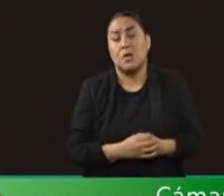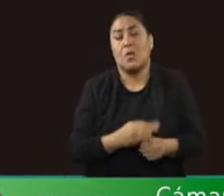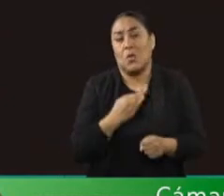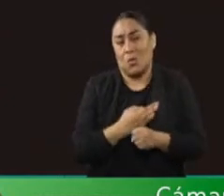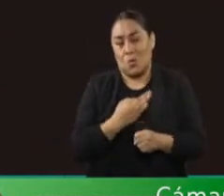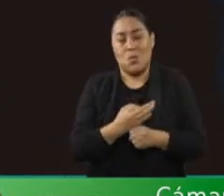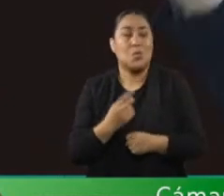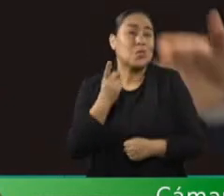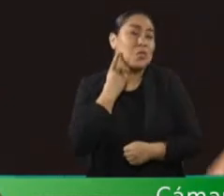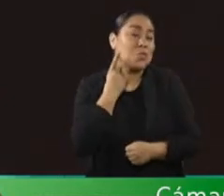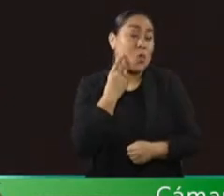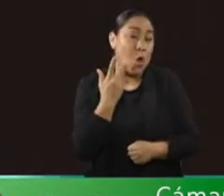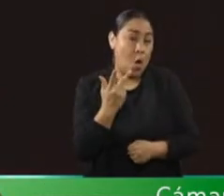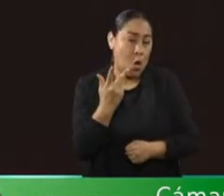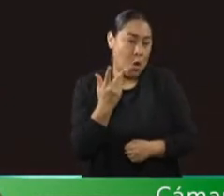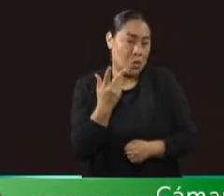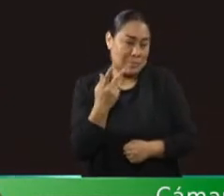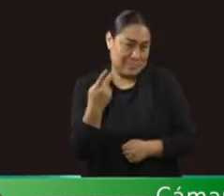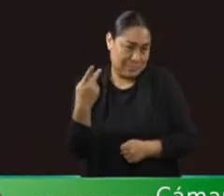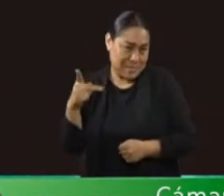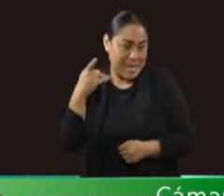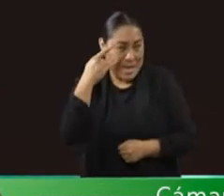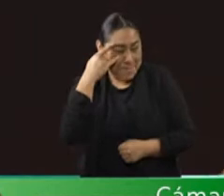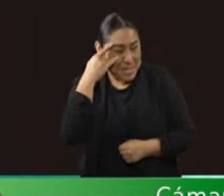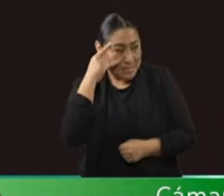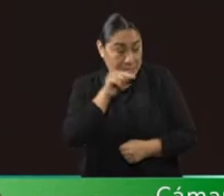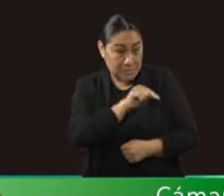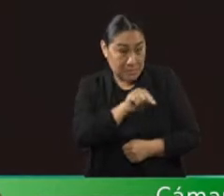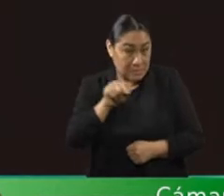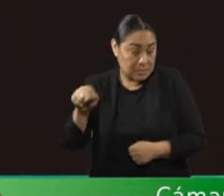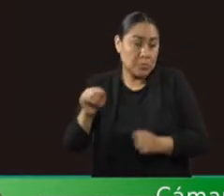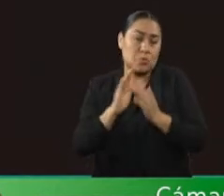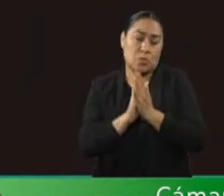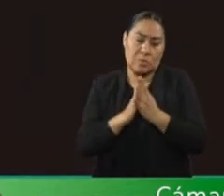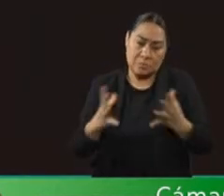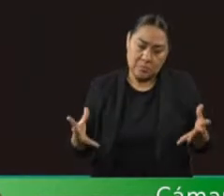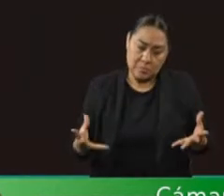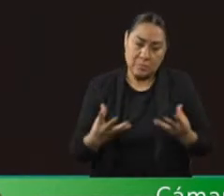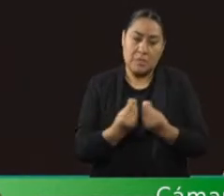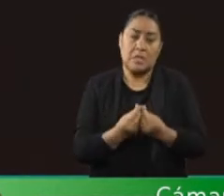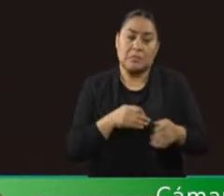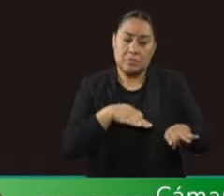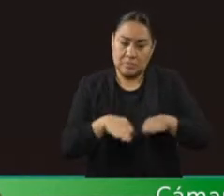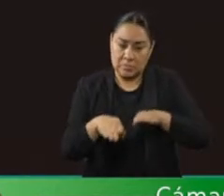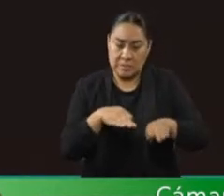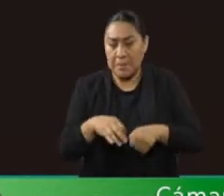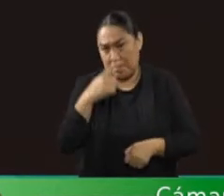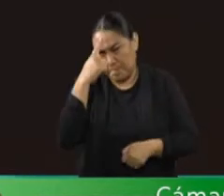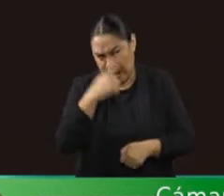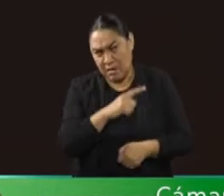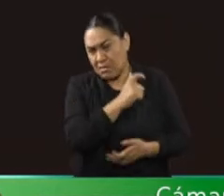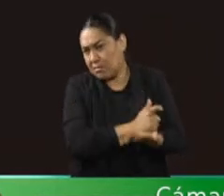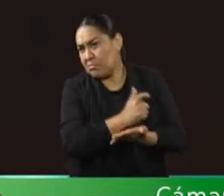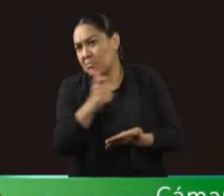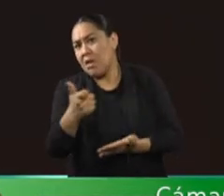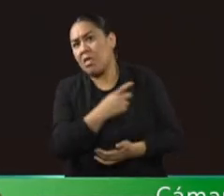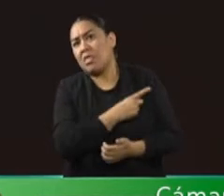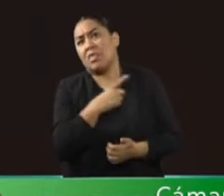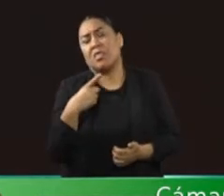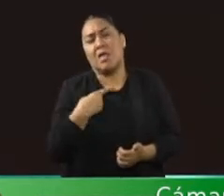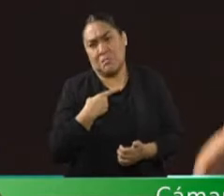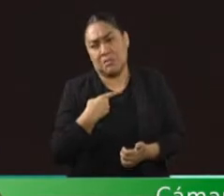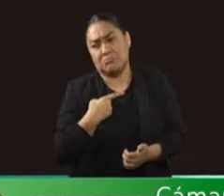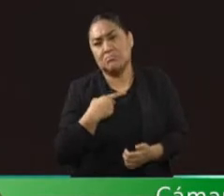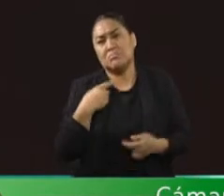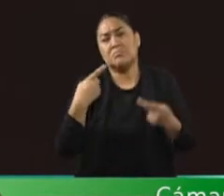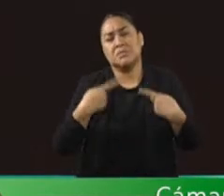oo diputados de Campeche que somos les pido que trabajemos en conjunto para que se pague el adeudo histórico que se tiene con